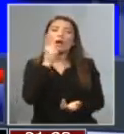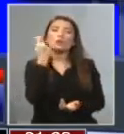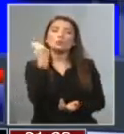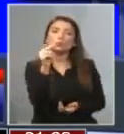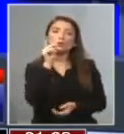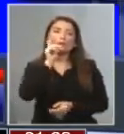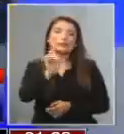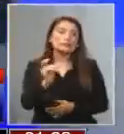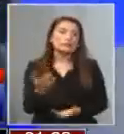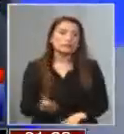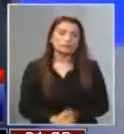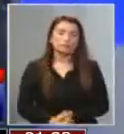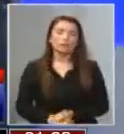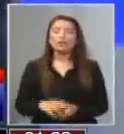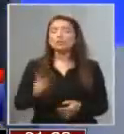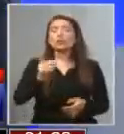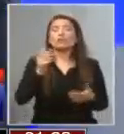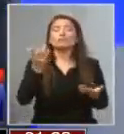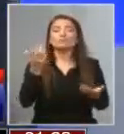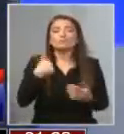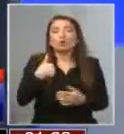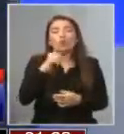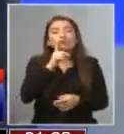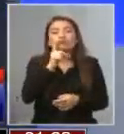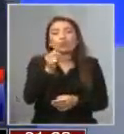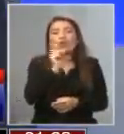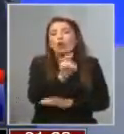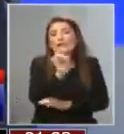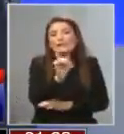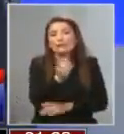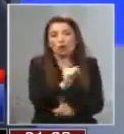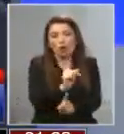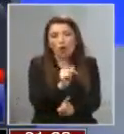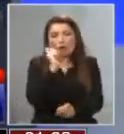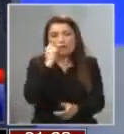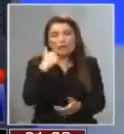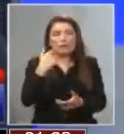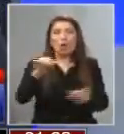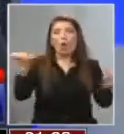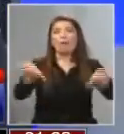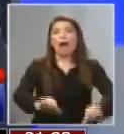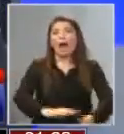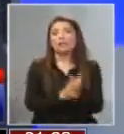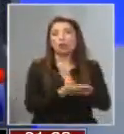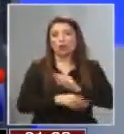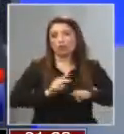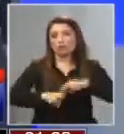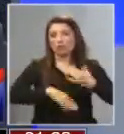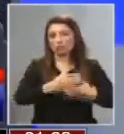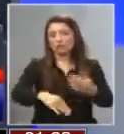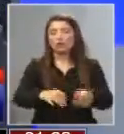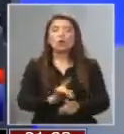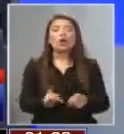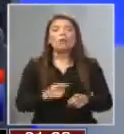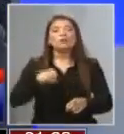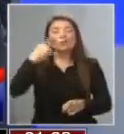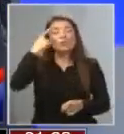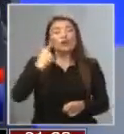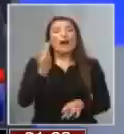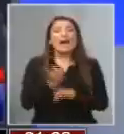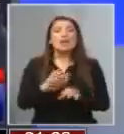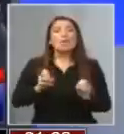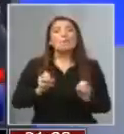O sea, yo ahí, no es que uno tenga... Lo que yo tengo no son críticas en el sentido de que mal que se lo hicieron, sino... O sea, yo creo que hay oportunidades perdidas,